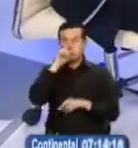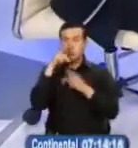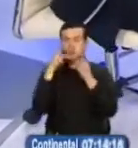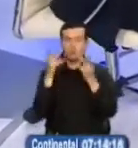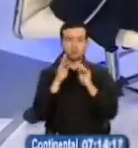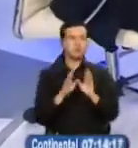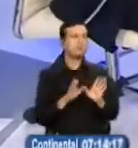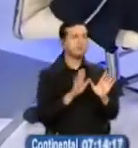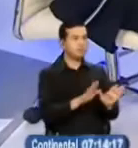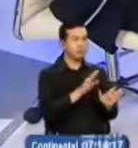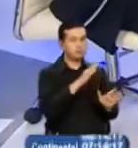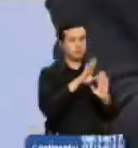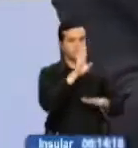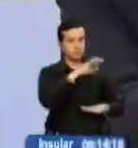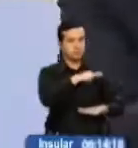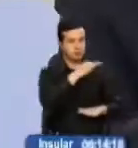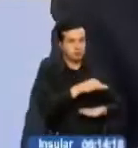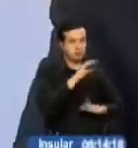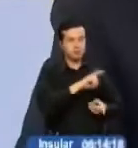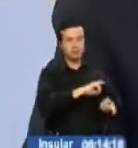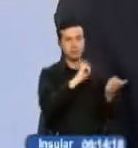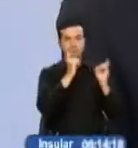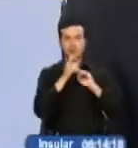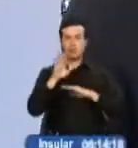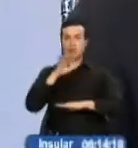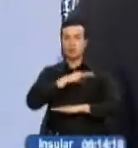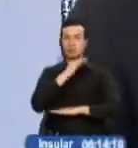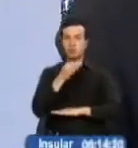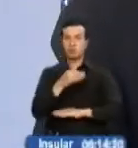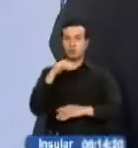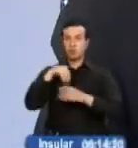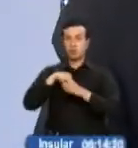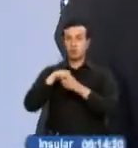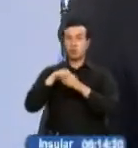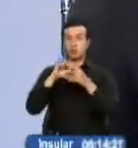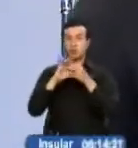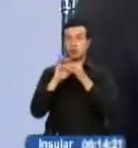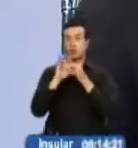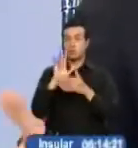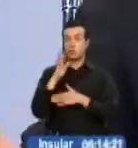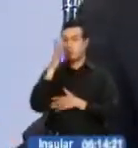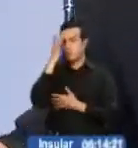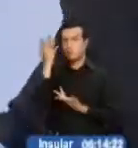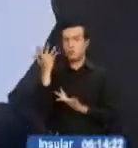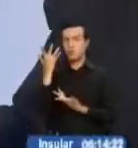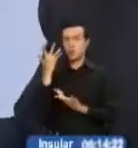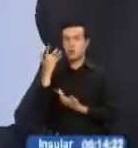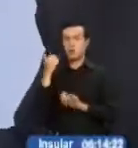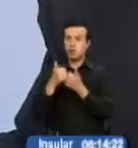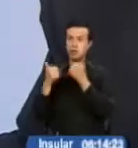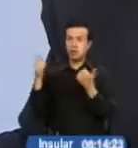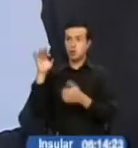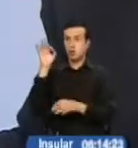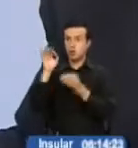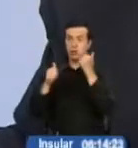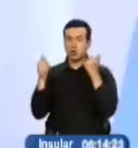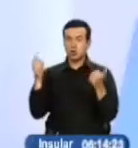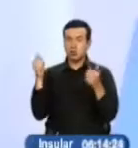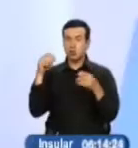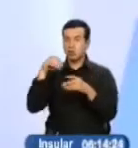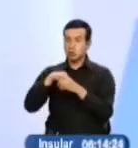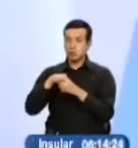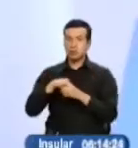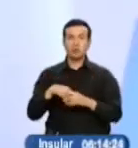Salgamos un poco del pacto ético y vamos al pacto ético al interior de Alianza País. ¿Por qué no hay primarias para designar candidatos? O